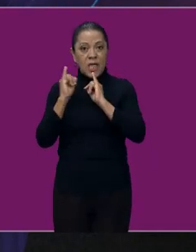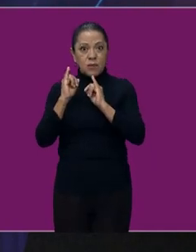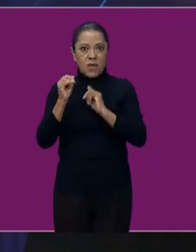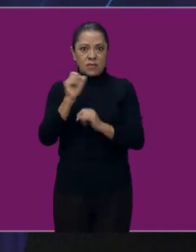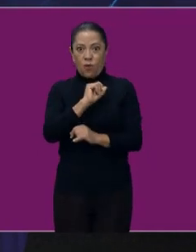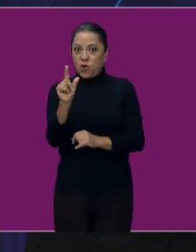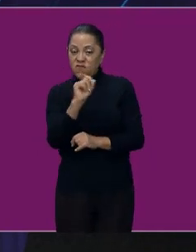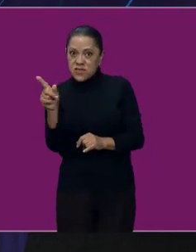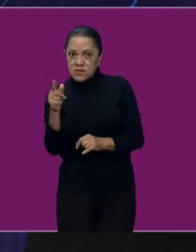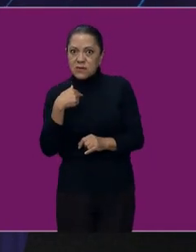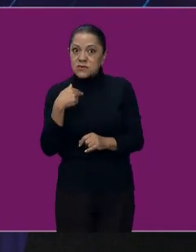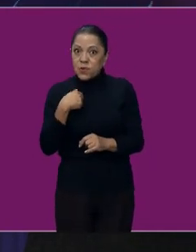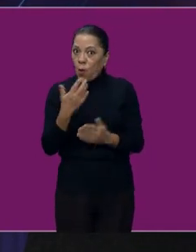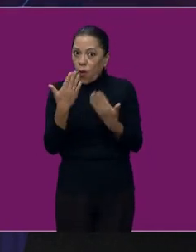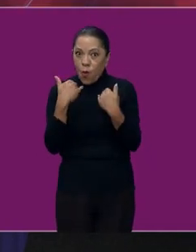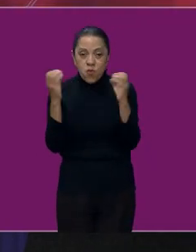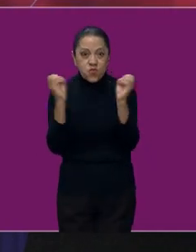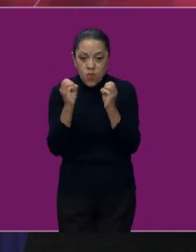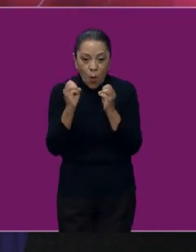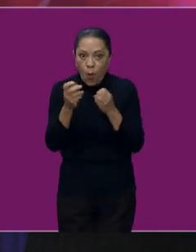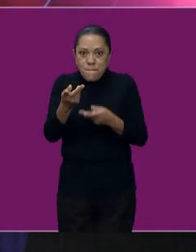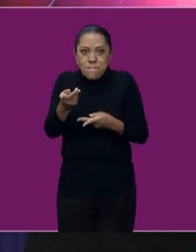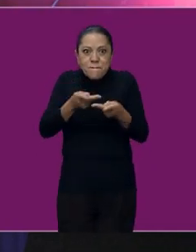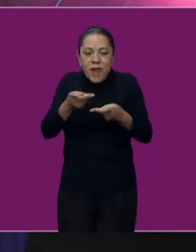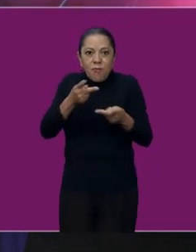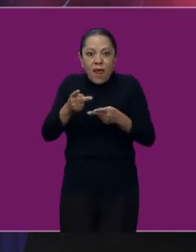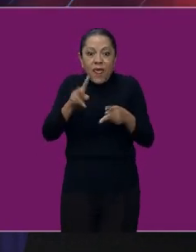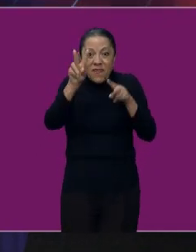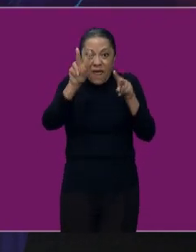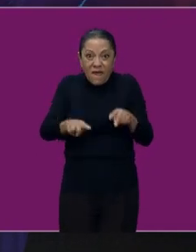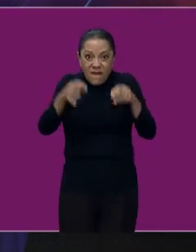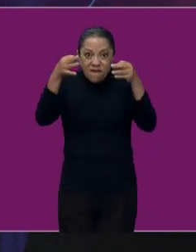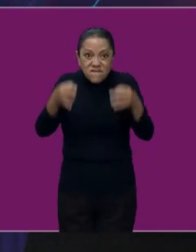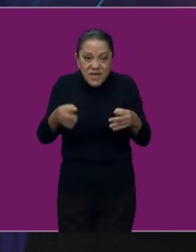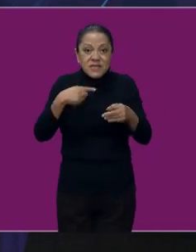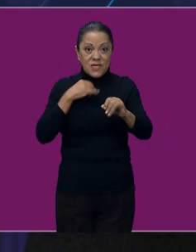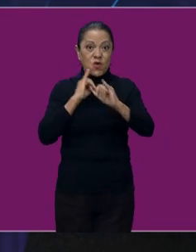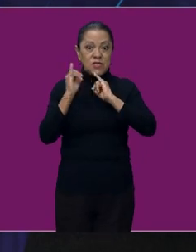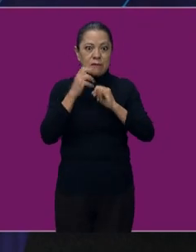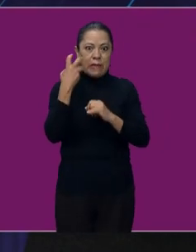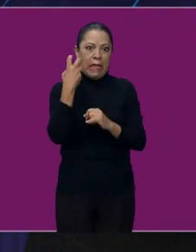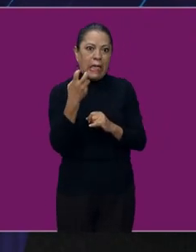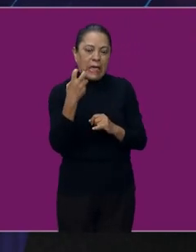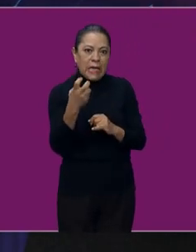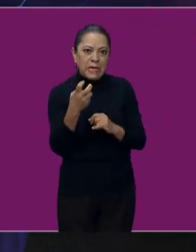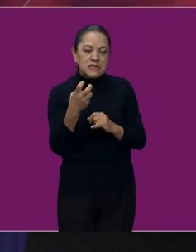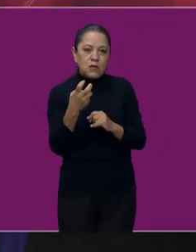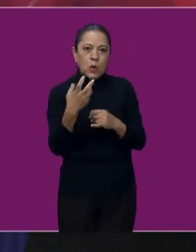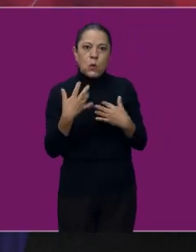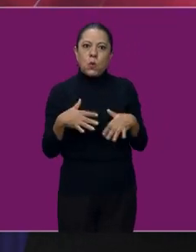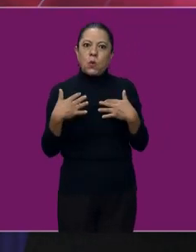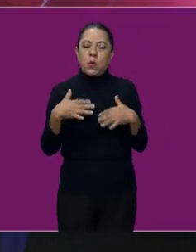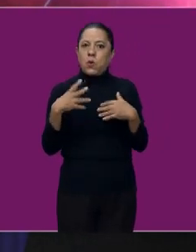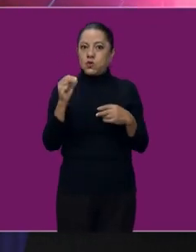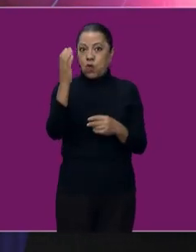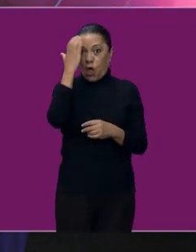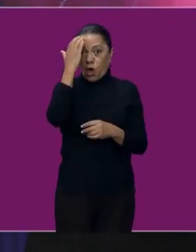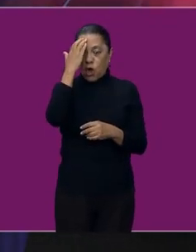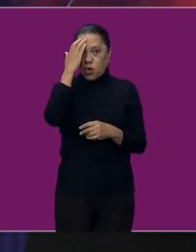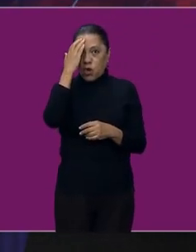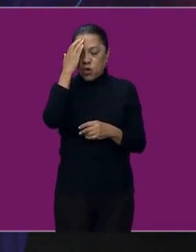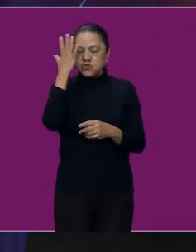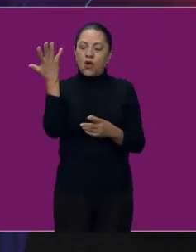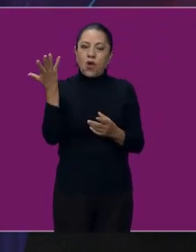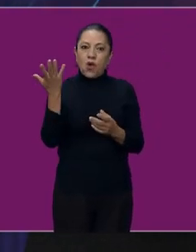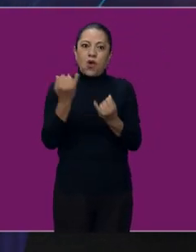no estoy preparada para realizar una interpretación de ese tipo si no conozco el vocabulario si no